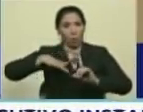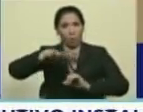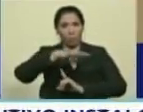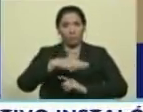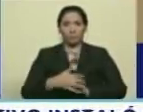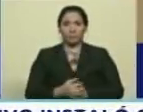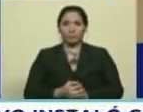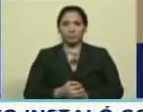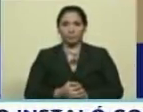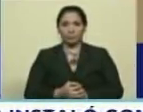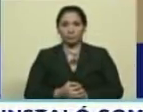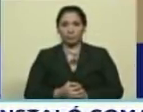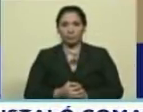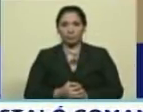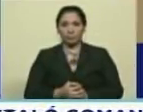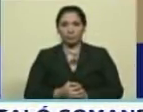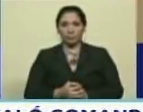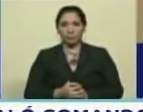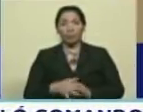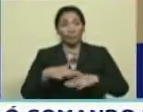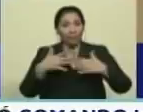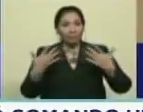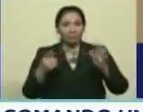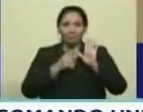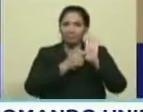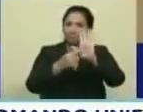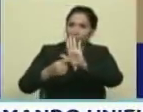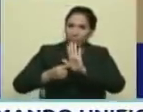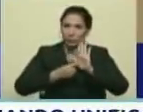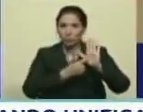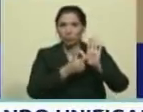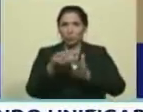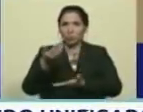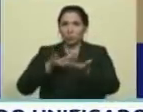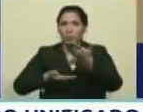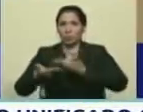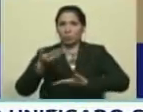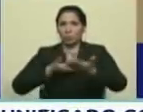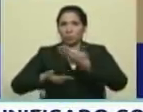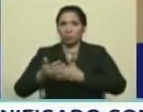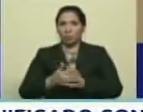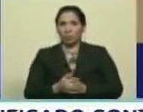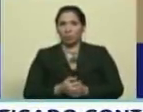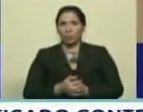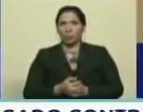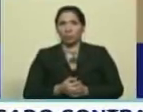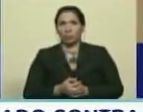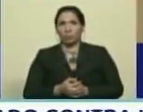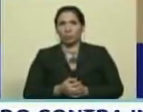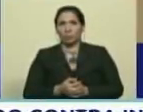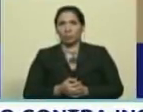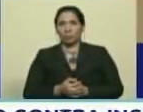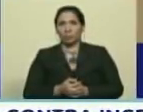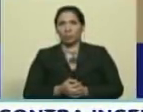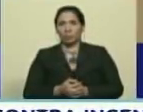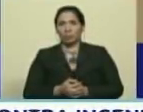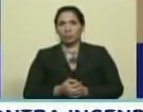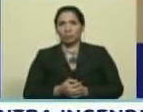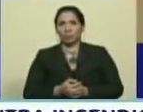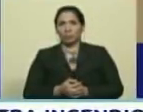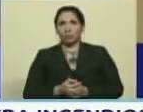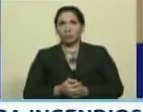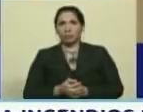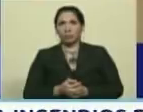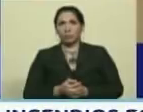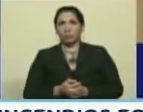por la extraordinaria demostración de solidaridad cuando mi país fue afectado por un huracán en el año pasado. Los países